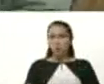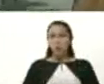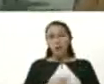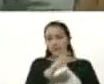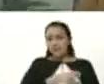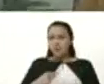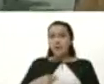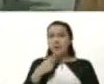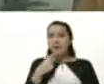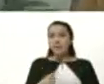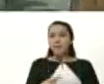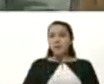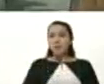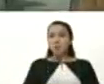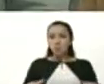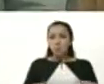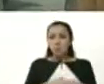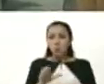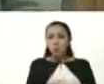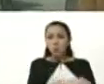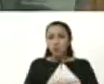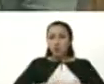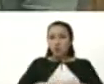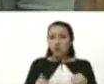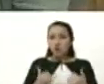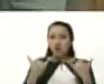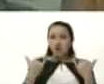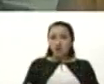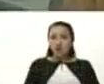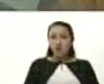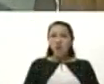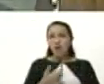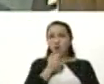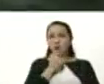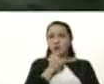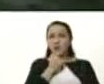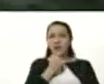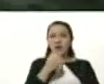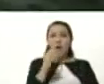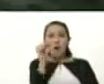dijeron, ya Serenata se echó a perder, ahora cantan en inglés.